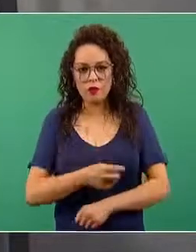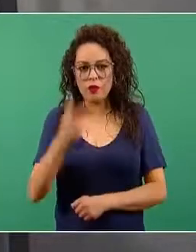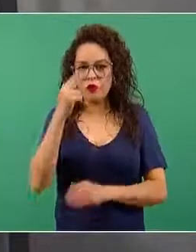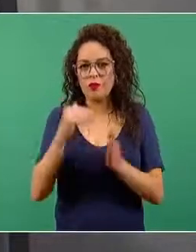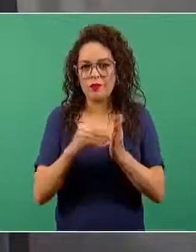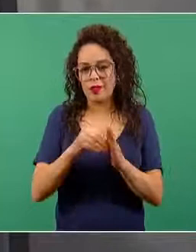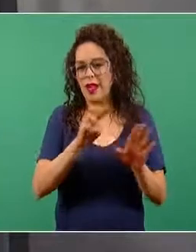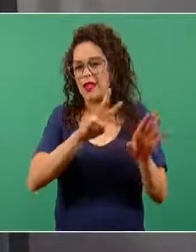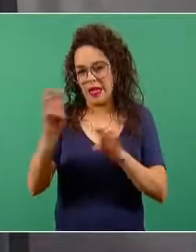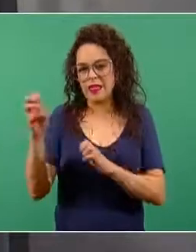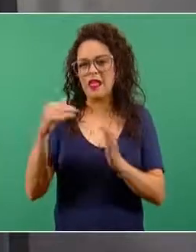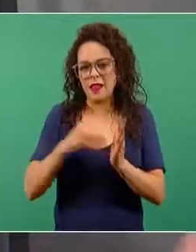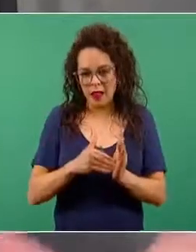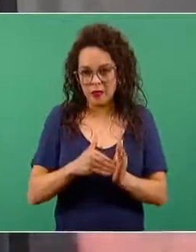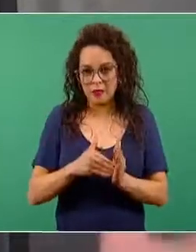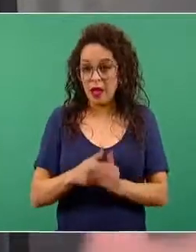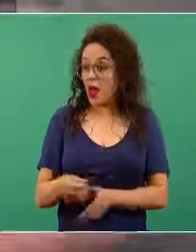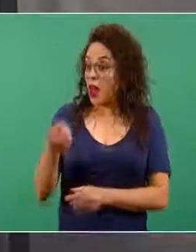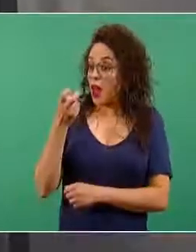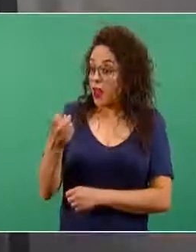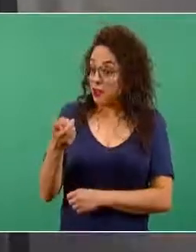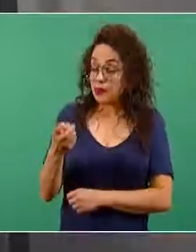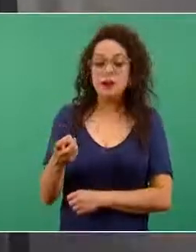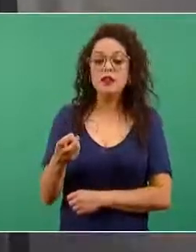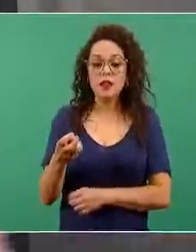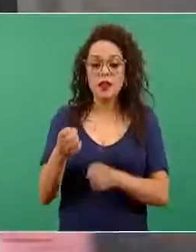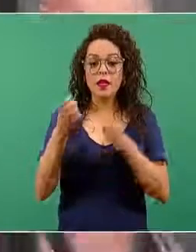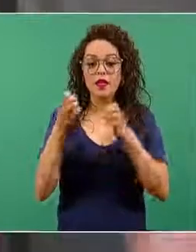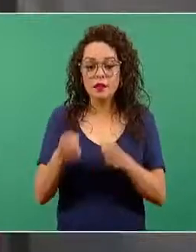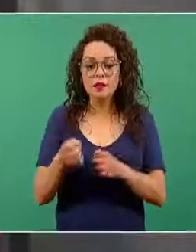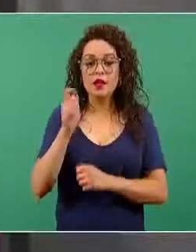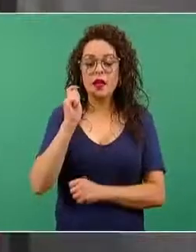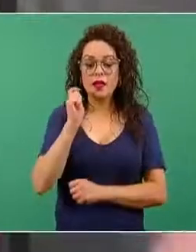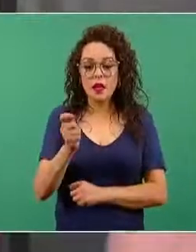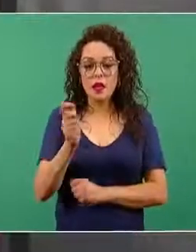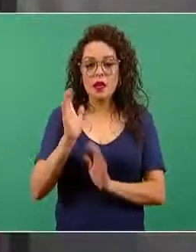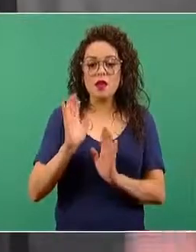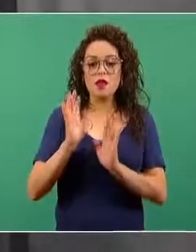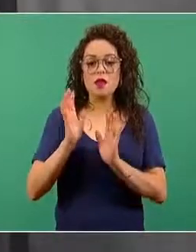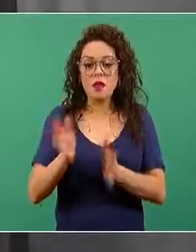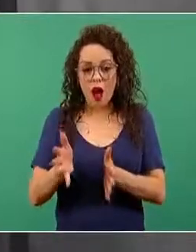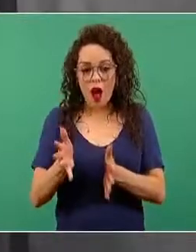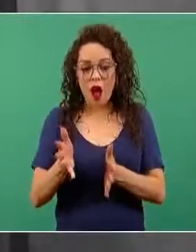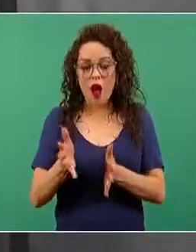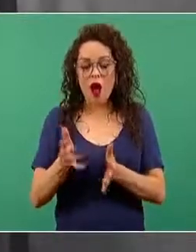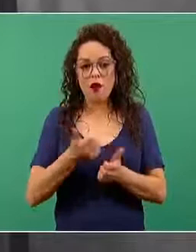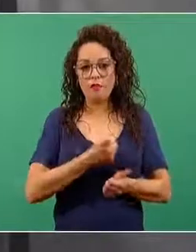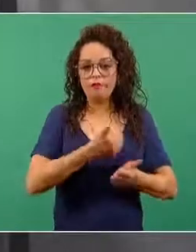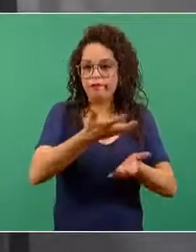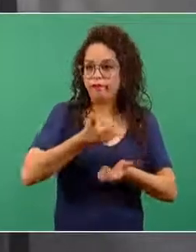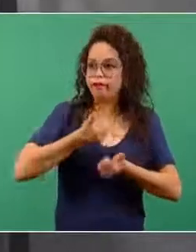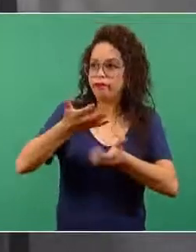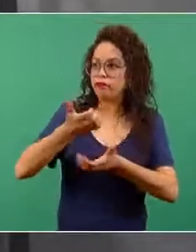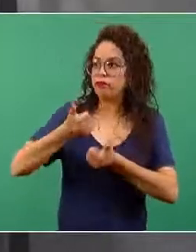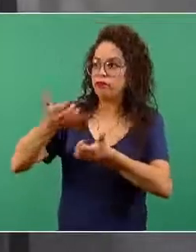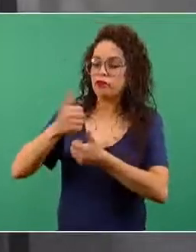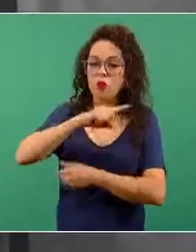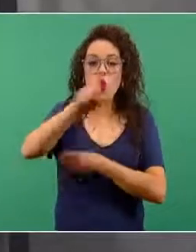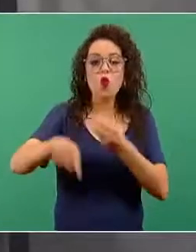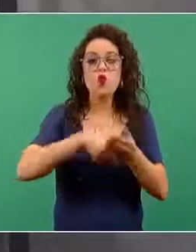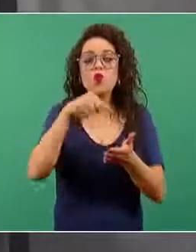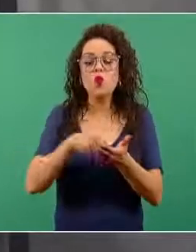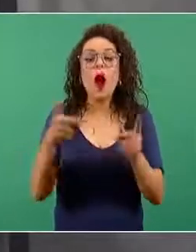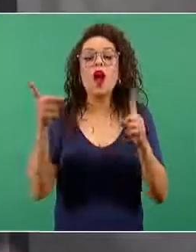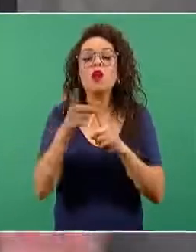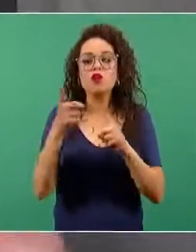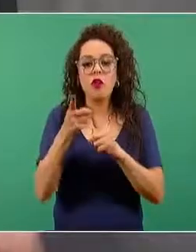2,300,000, son aquellas vacunas que están en tránsito, que ya han sido puestas a disposición en los nodos de